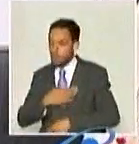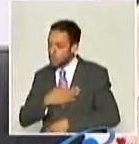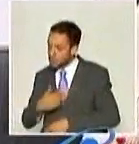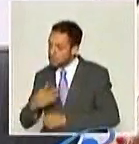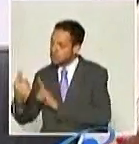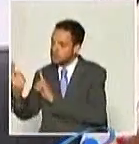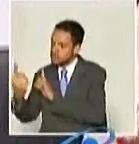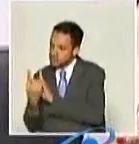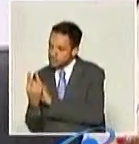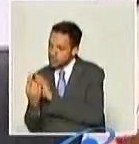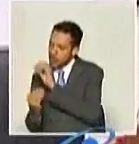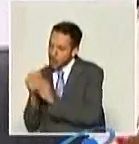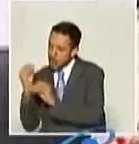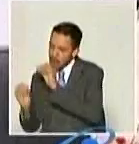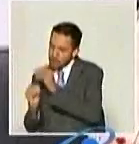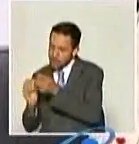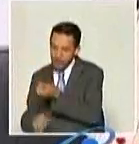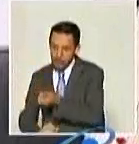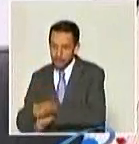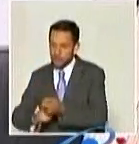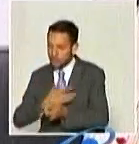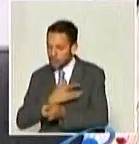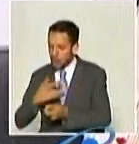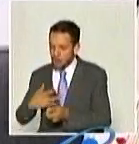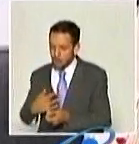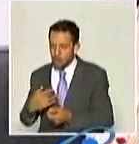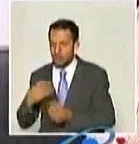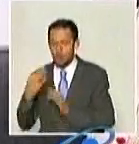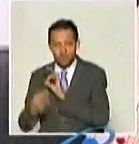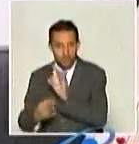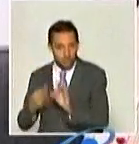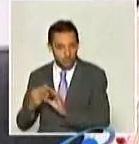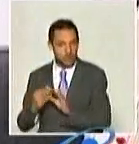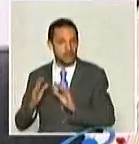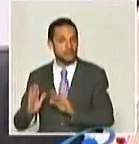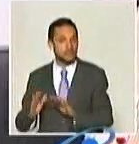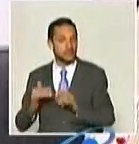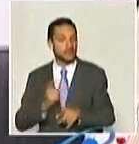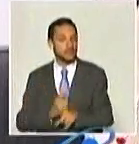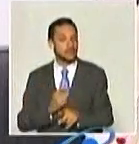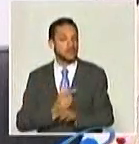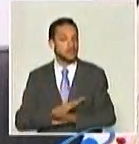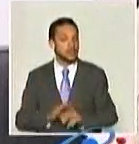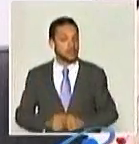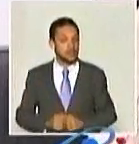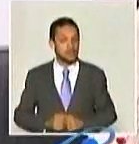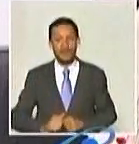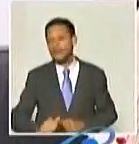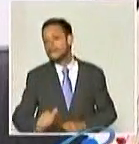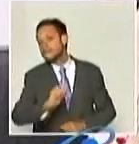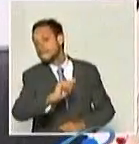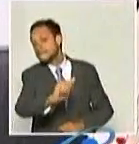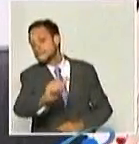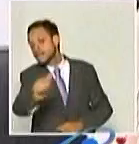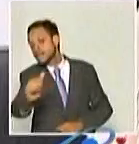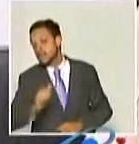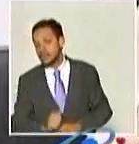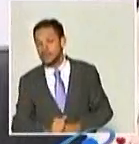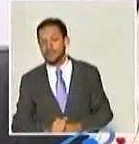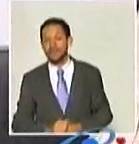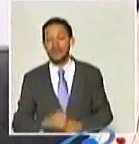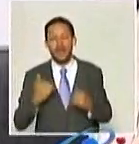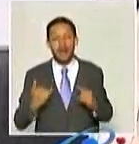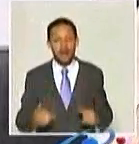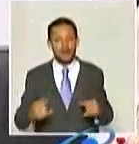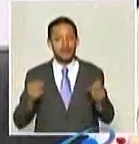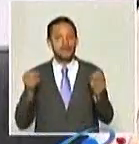le atendemos la parte asistencial de la enfermedad crónica, en especial de la enfermedad crónica. Pero si esto tiene valores para que la gente no